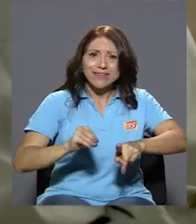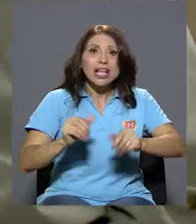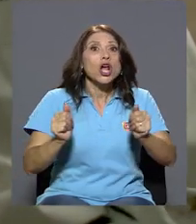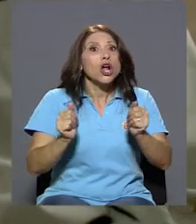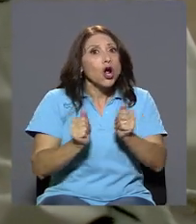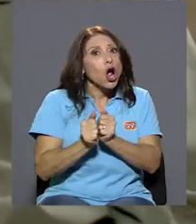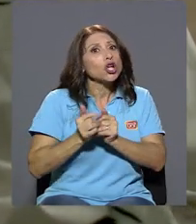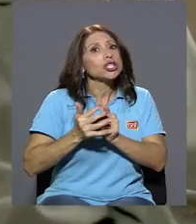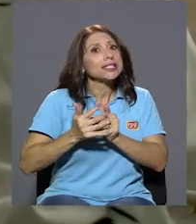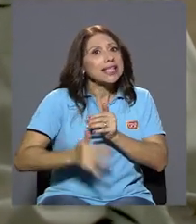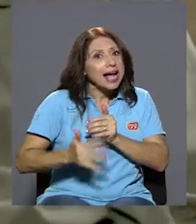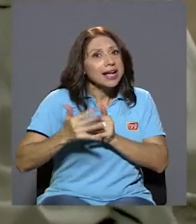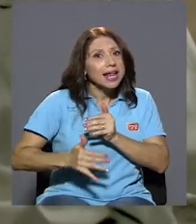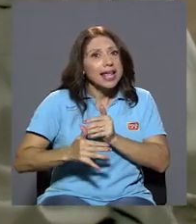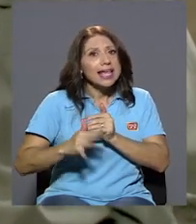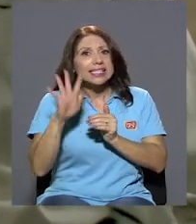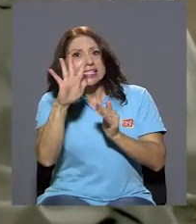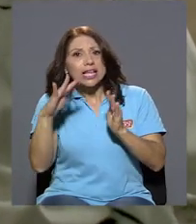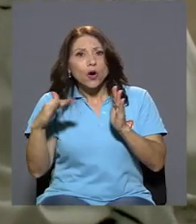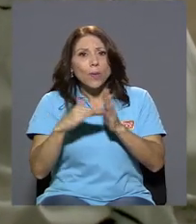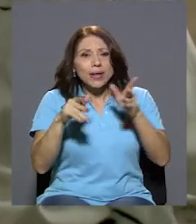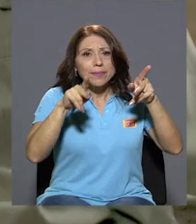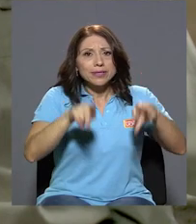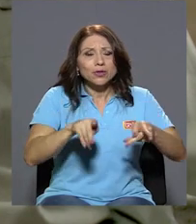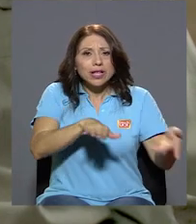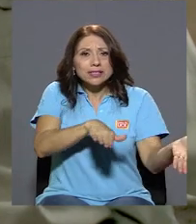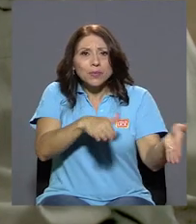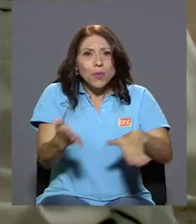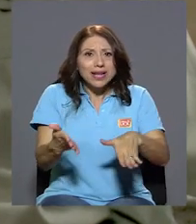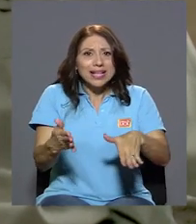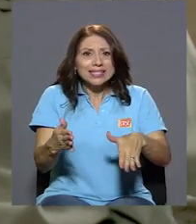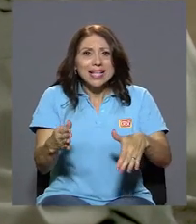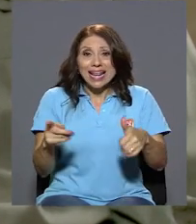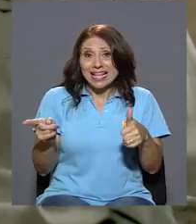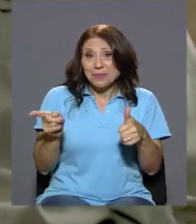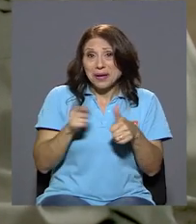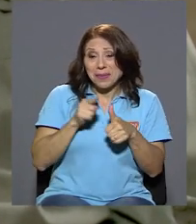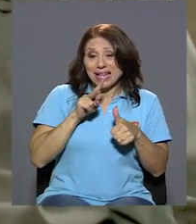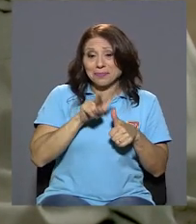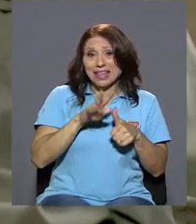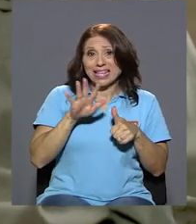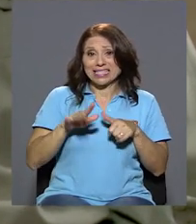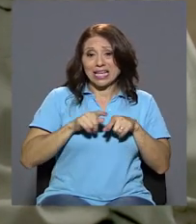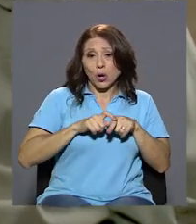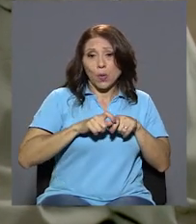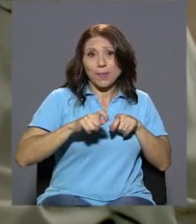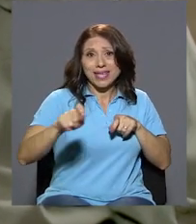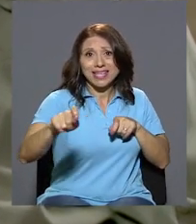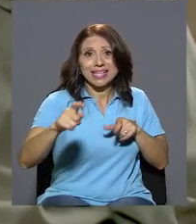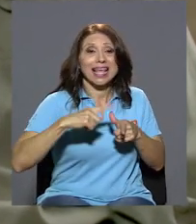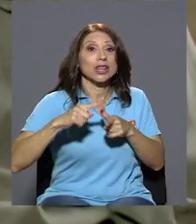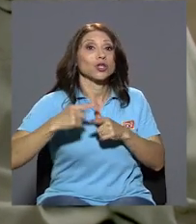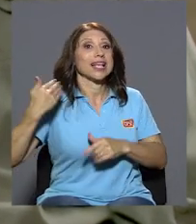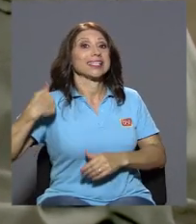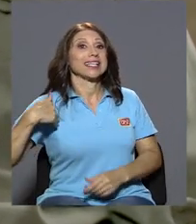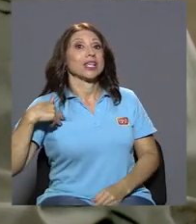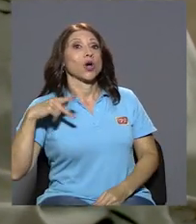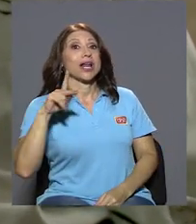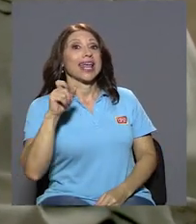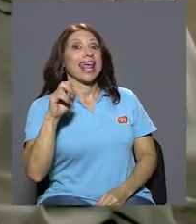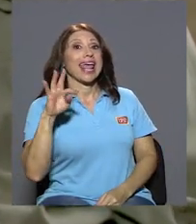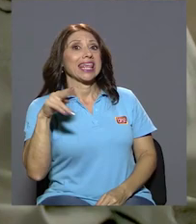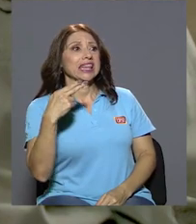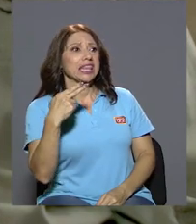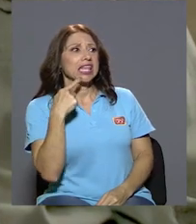5.000 muertos en los primeros 25 este millas y entonces el señor decidió dejar de